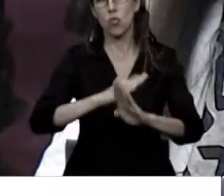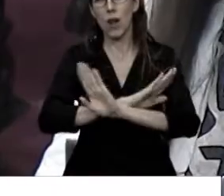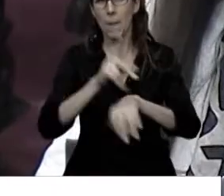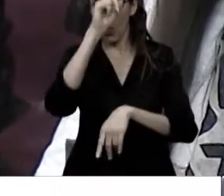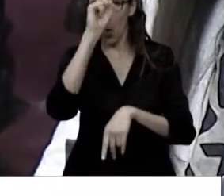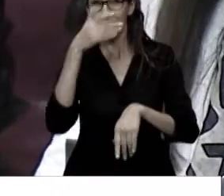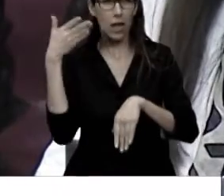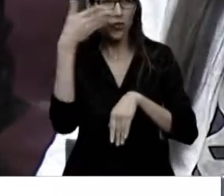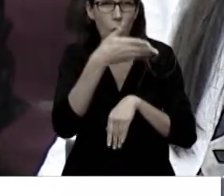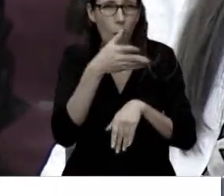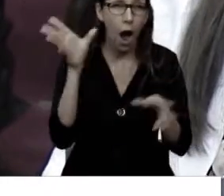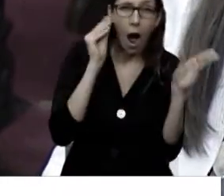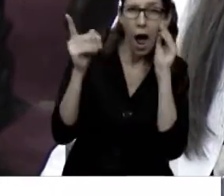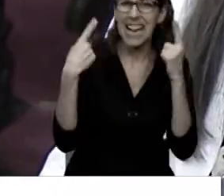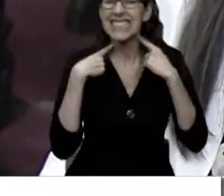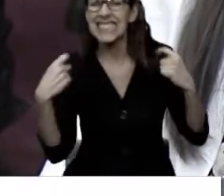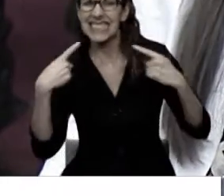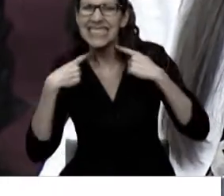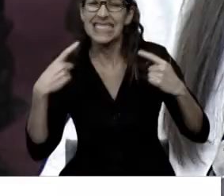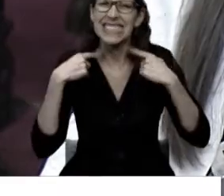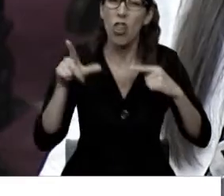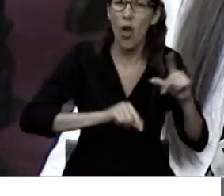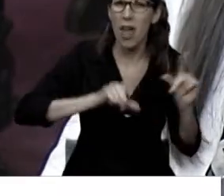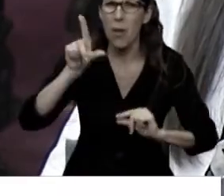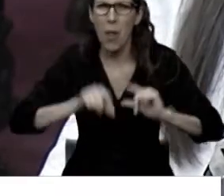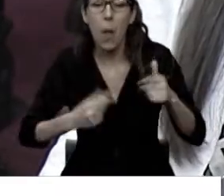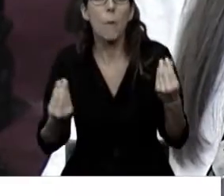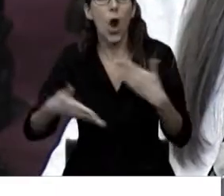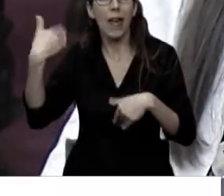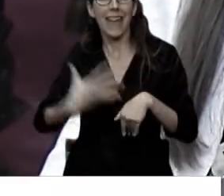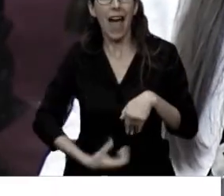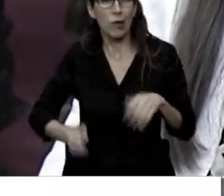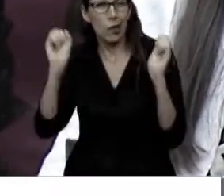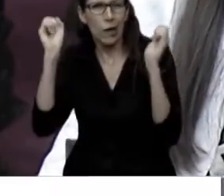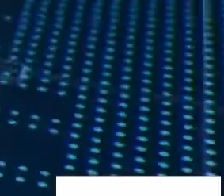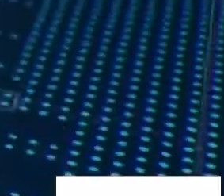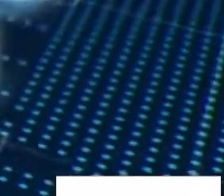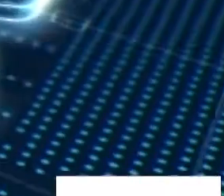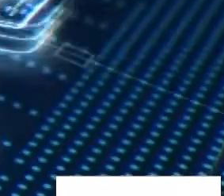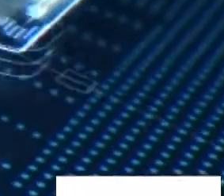una mujer gritando de dolor porque se practicó un aborto en las peores condiciones. Muchísimas gracias.